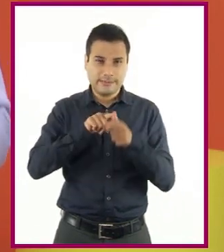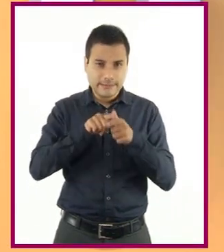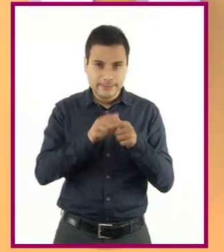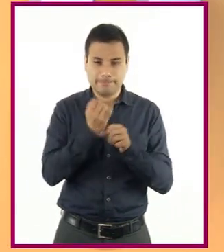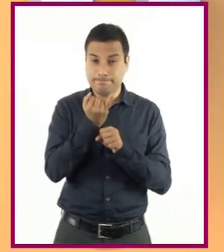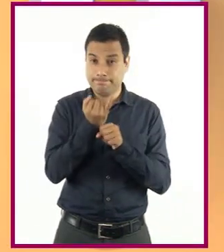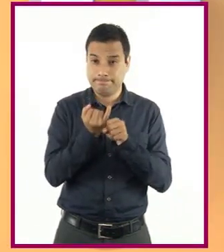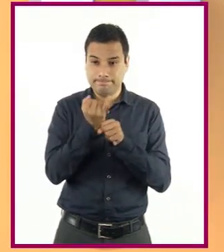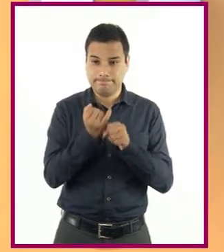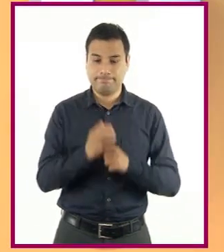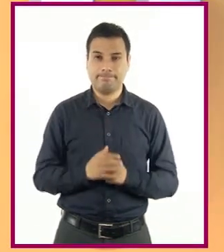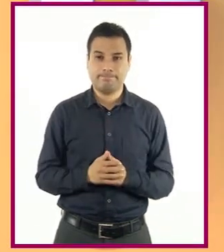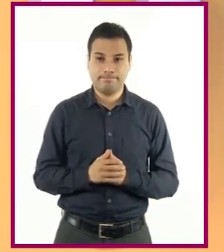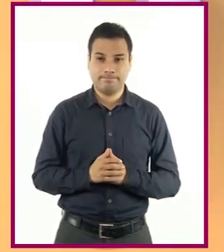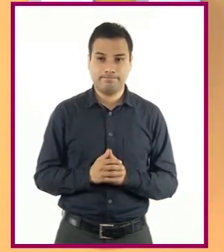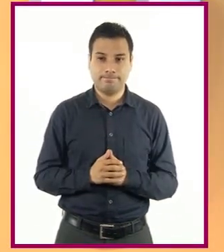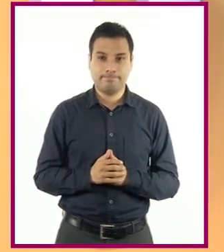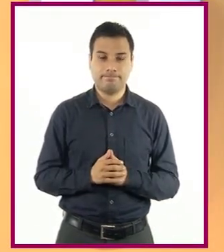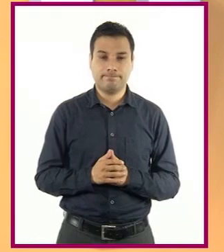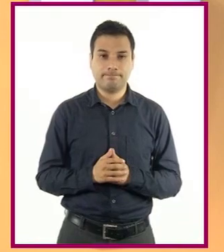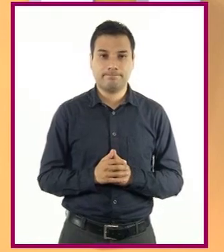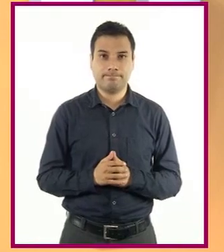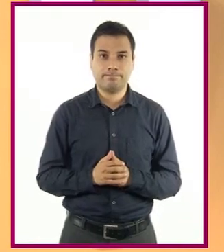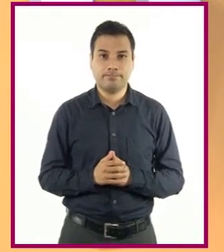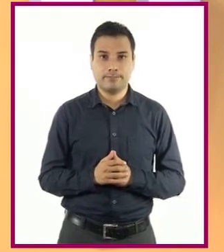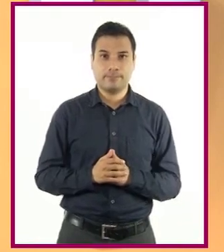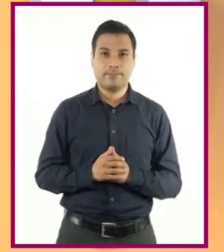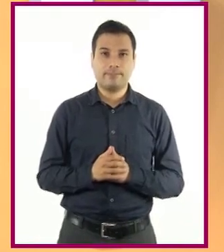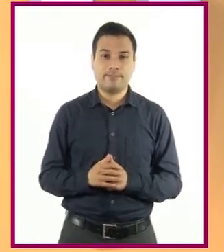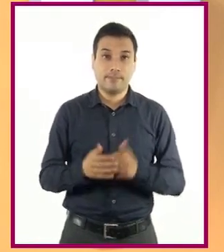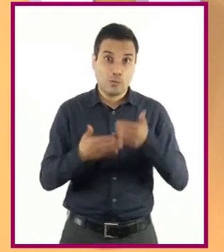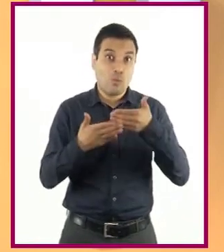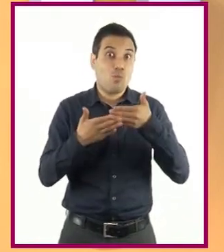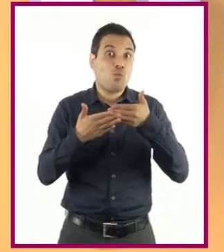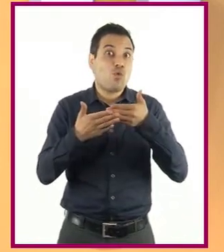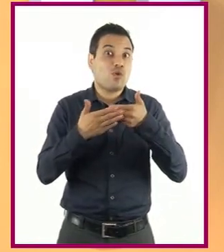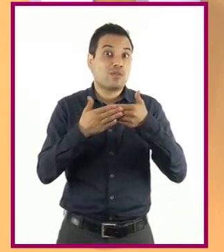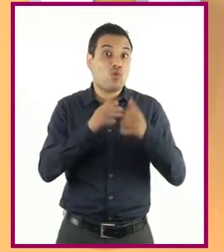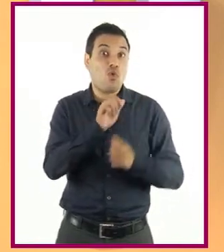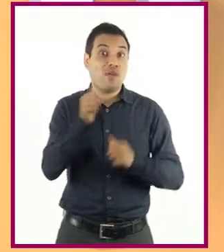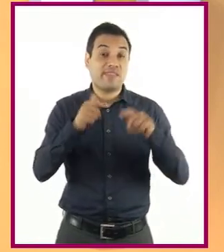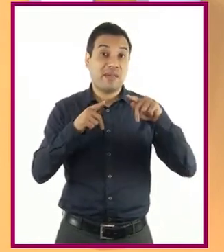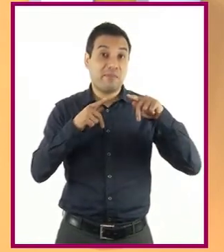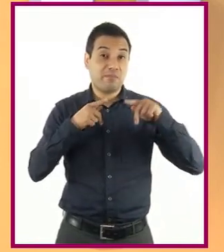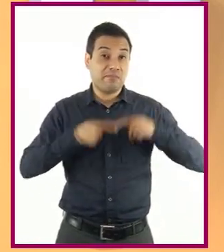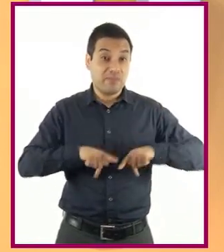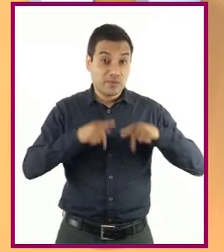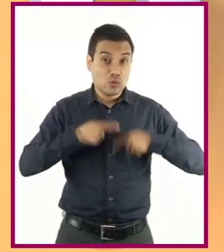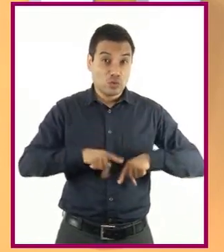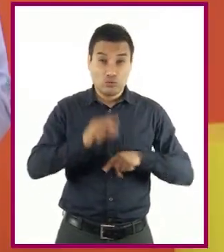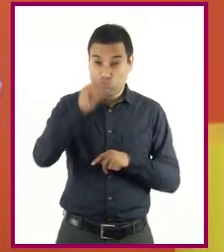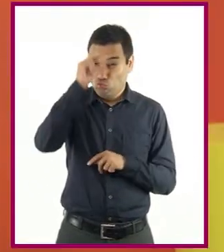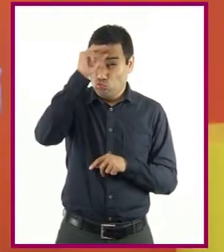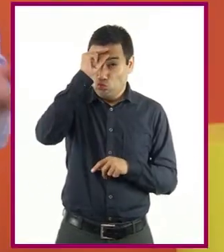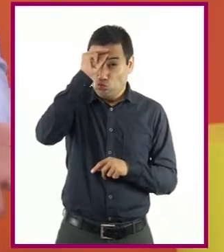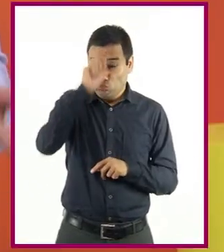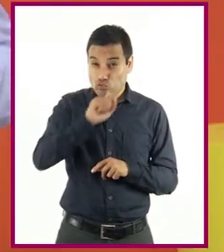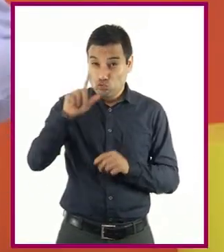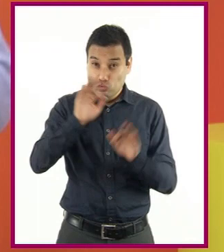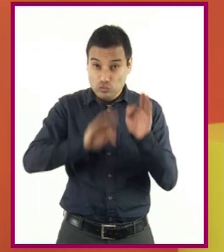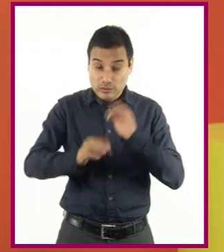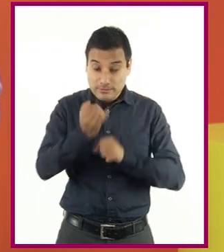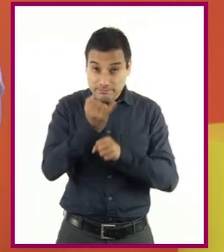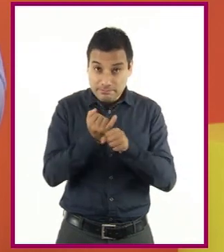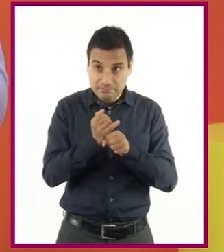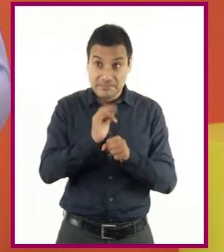objetivo. Quizás la o el próximo Stephen Hawking nos esté viendo en este momento. No lo